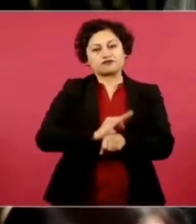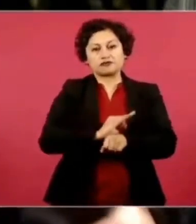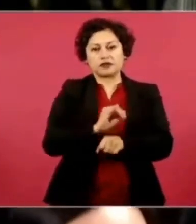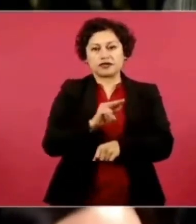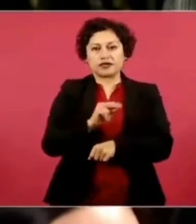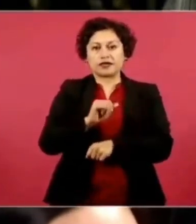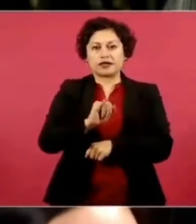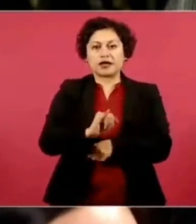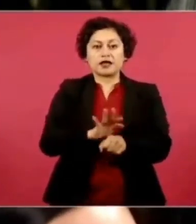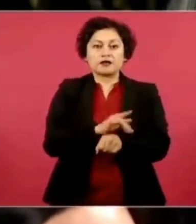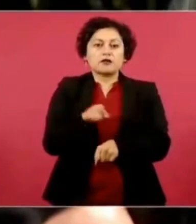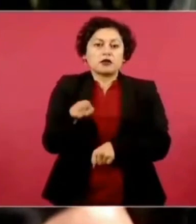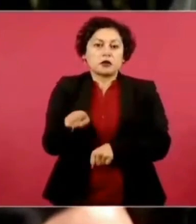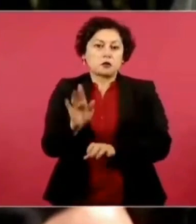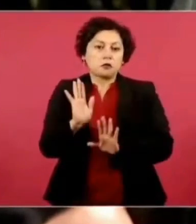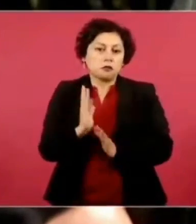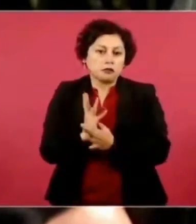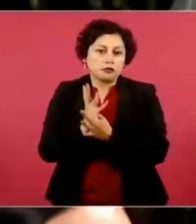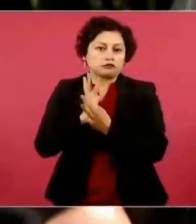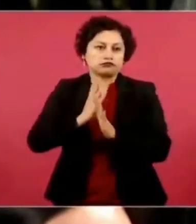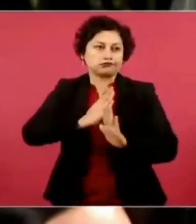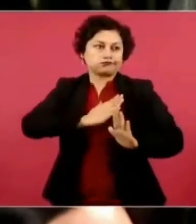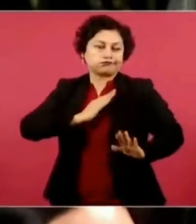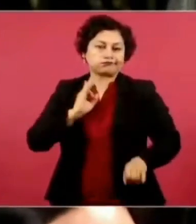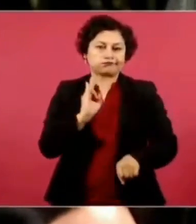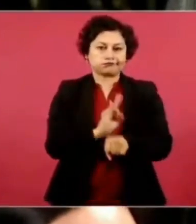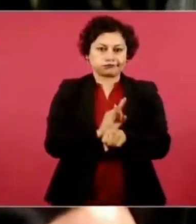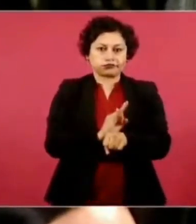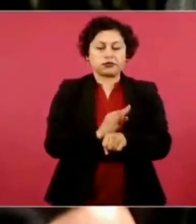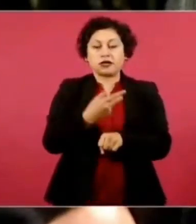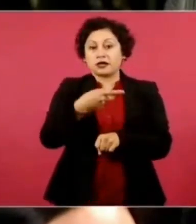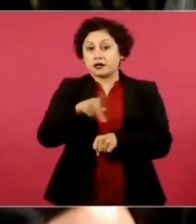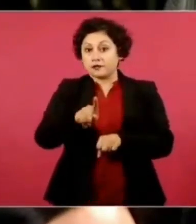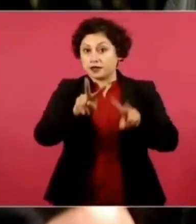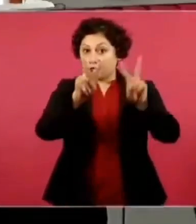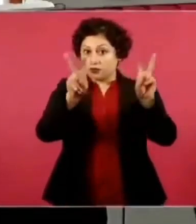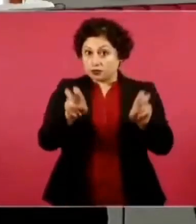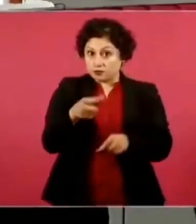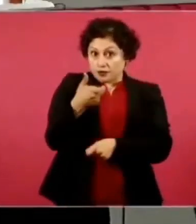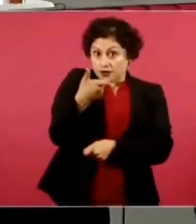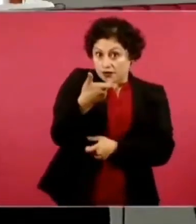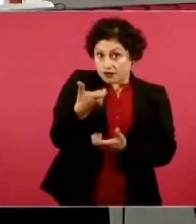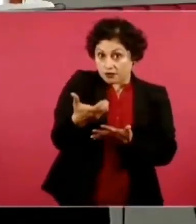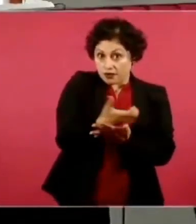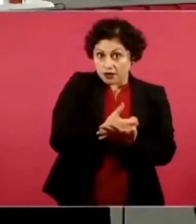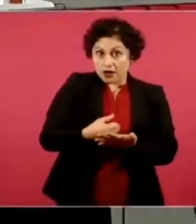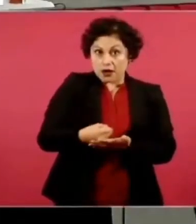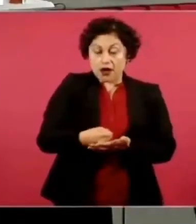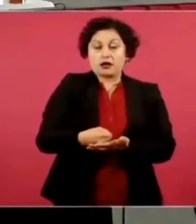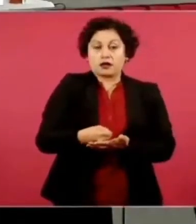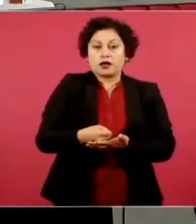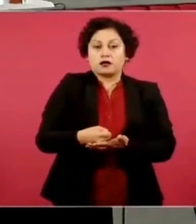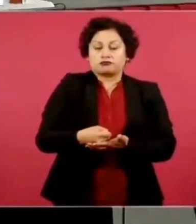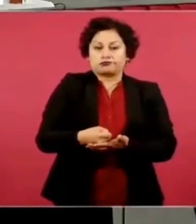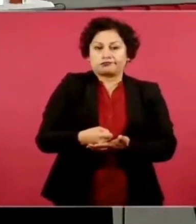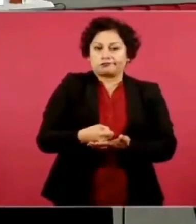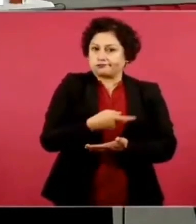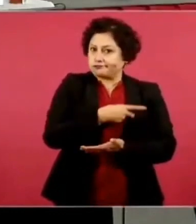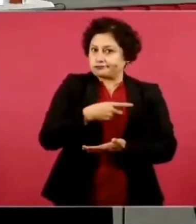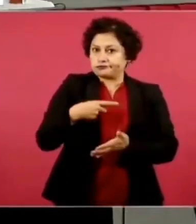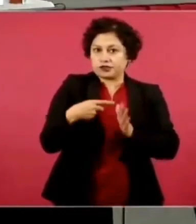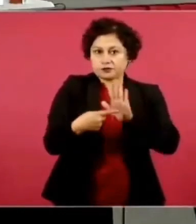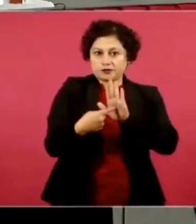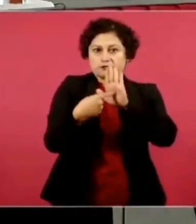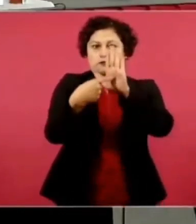están comprometidos con esto, y el caso de los sueldos es una obligación de transparencia, ni siquiera se les debería de consultar vía la